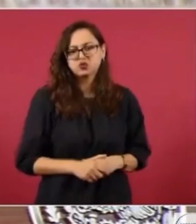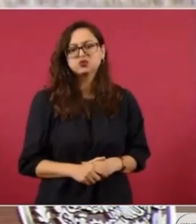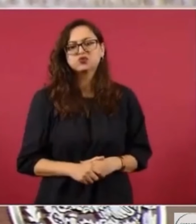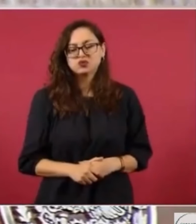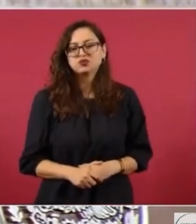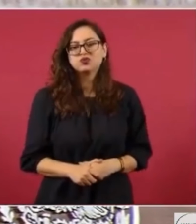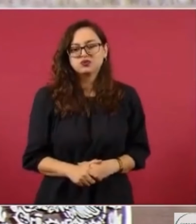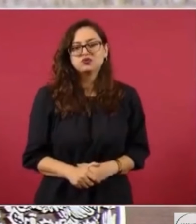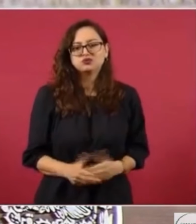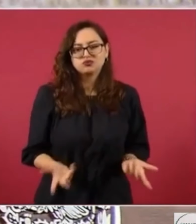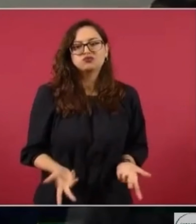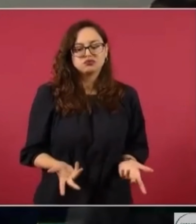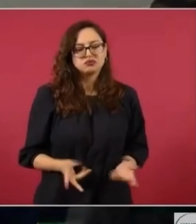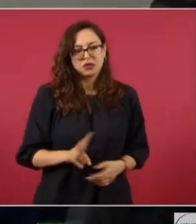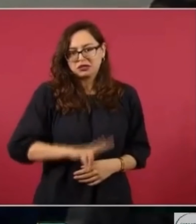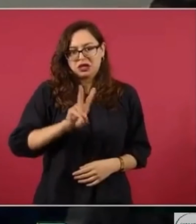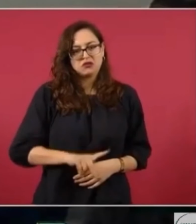planteando,